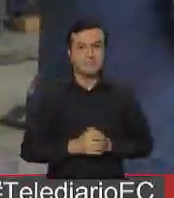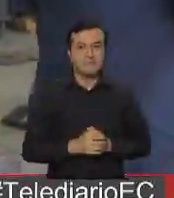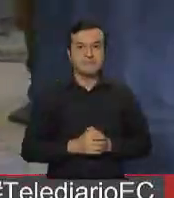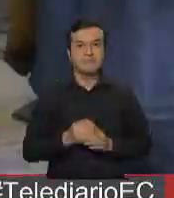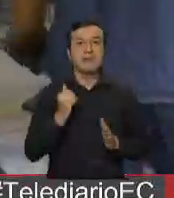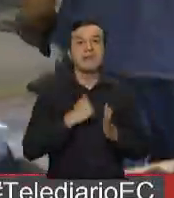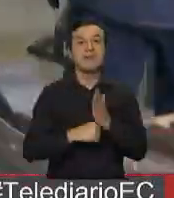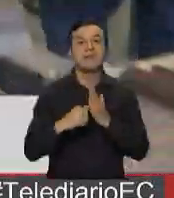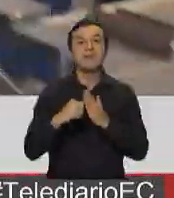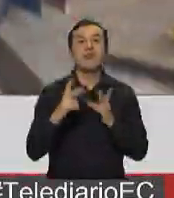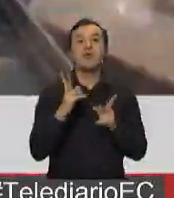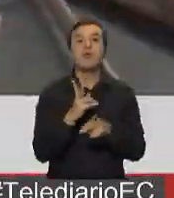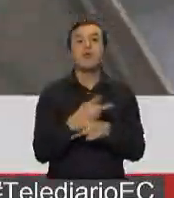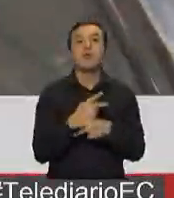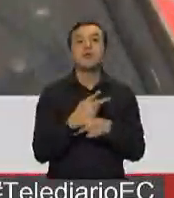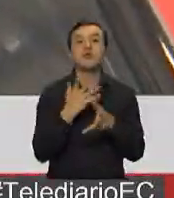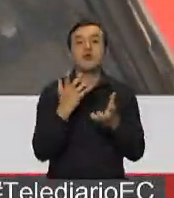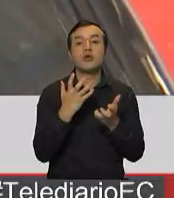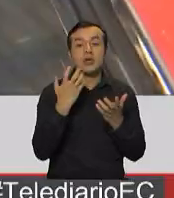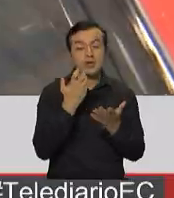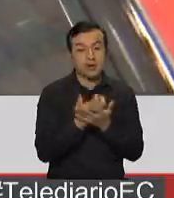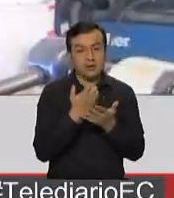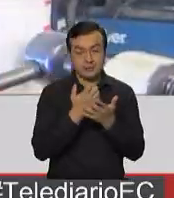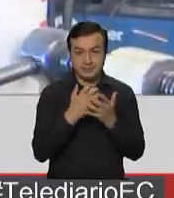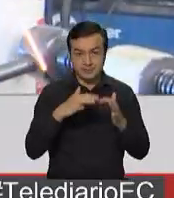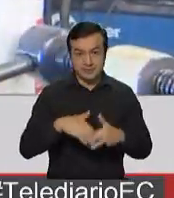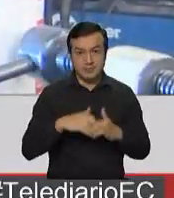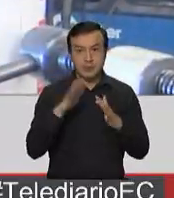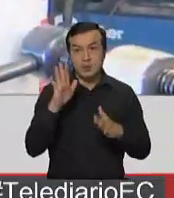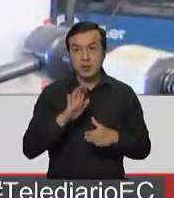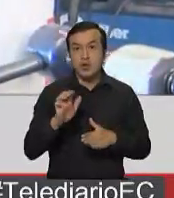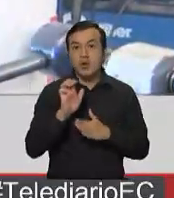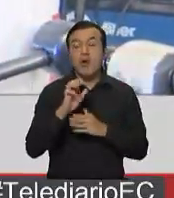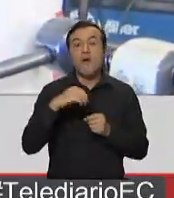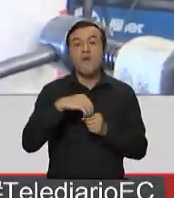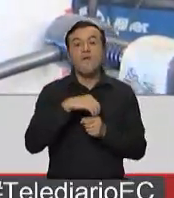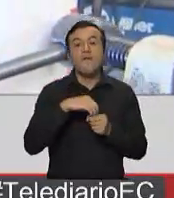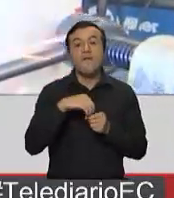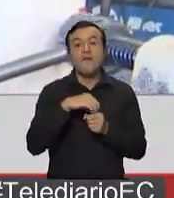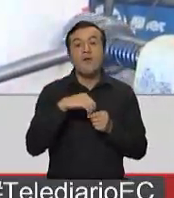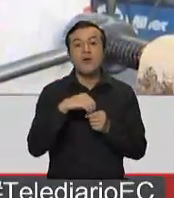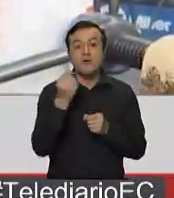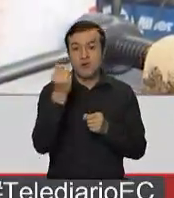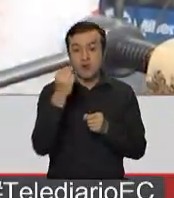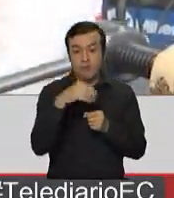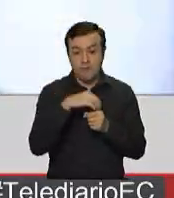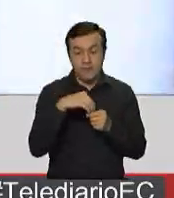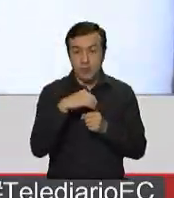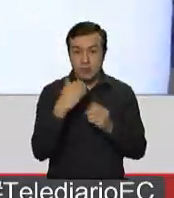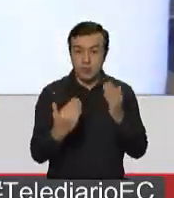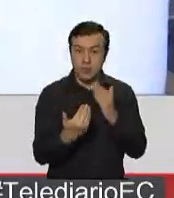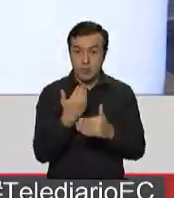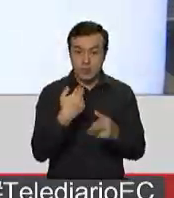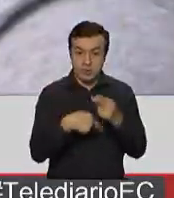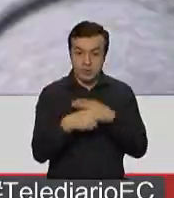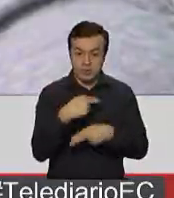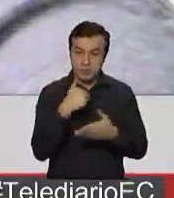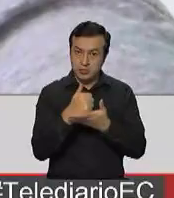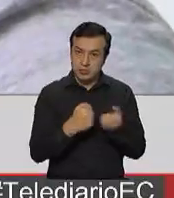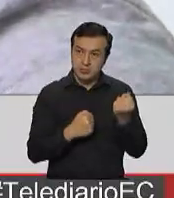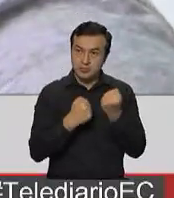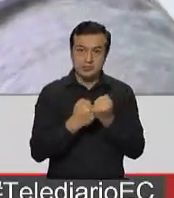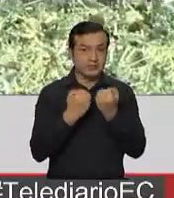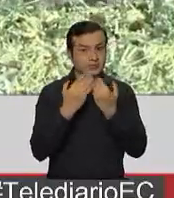El Ministerio de la Producción busca reactivar la economía nacional con un fideicomiso, fondo de capital de riesgo para emprendimientos y proyectos ligados a